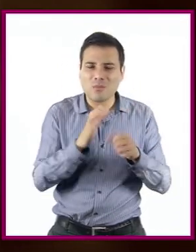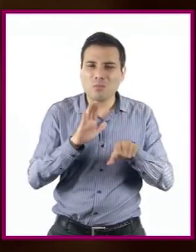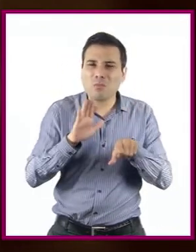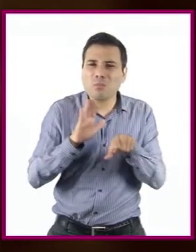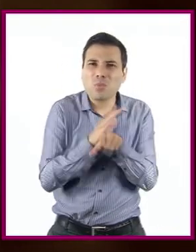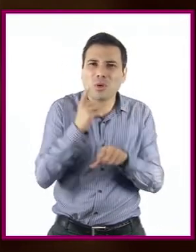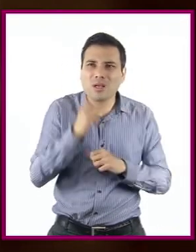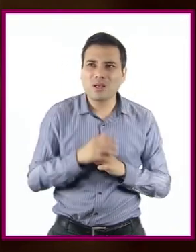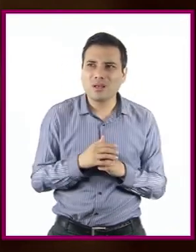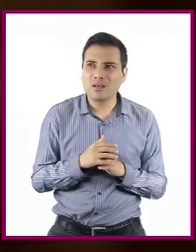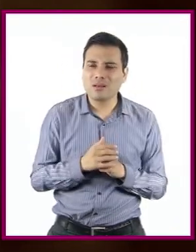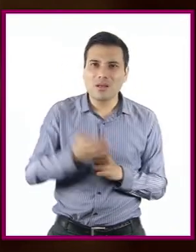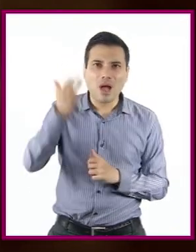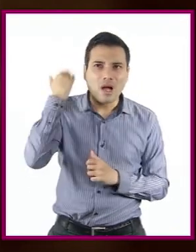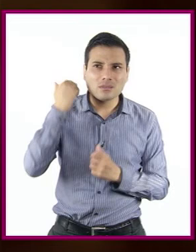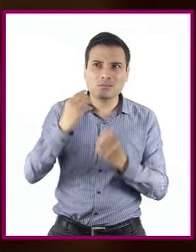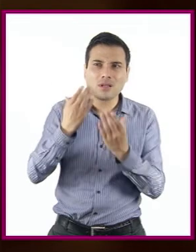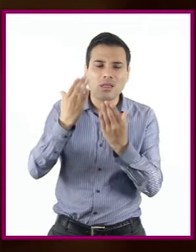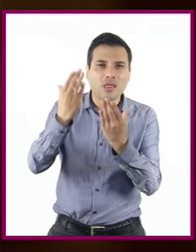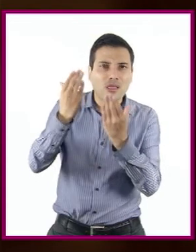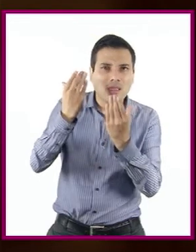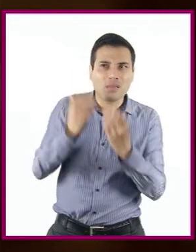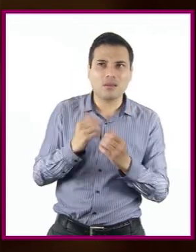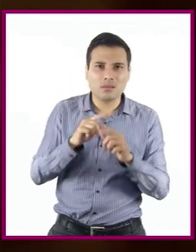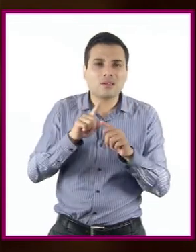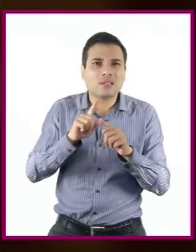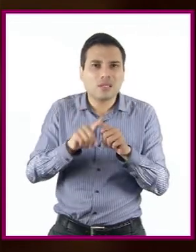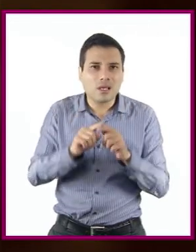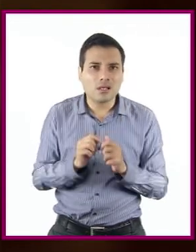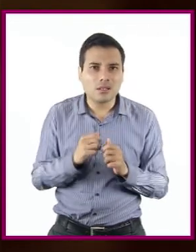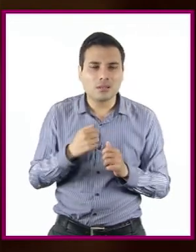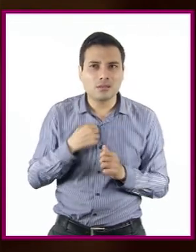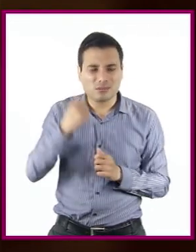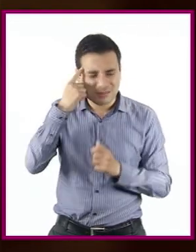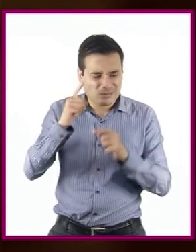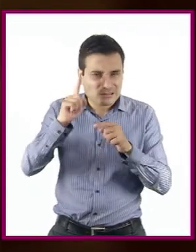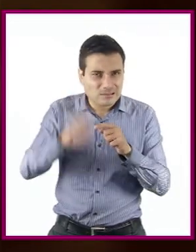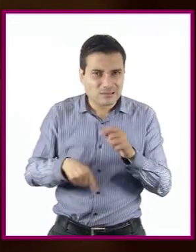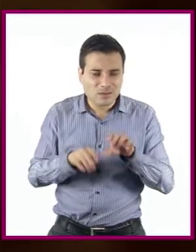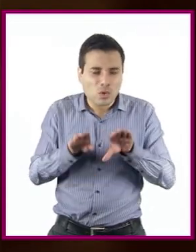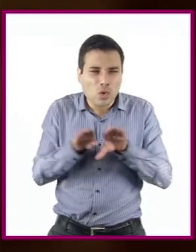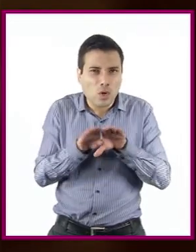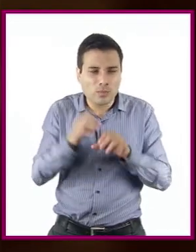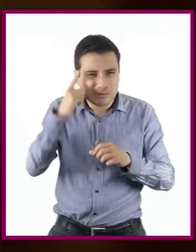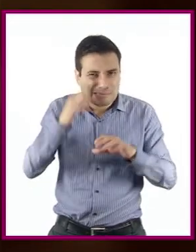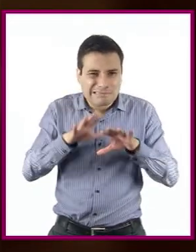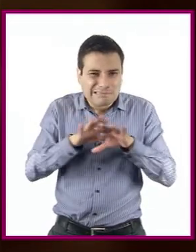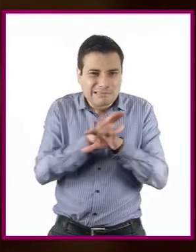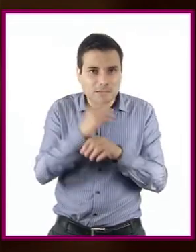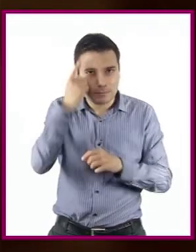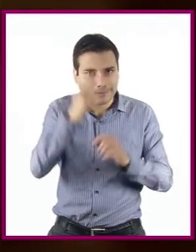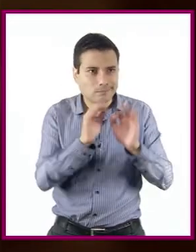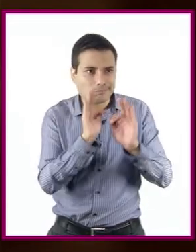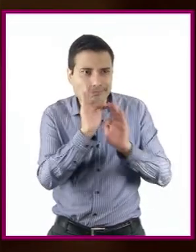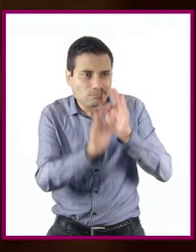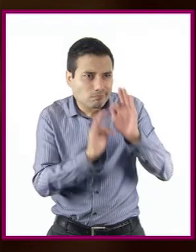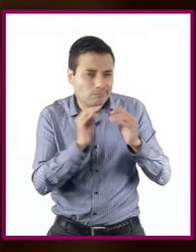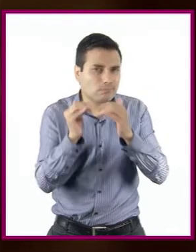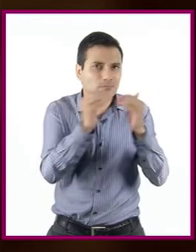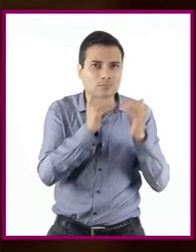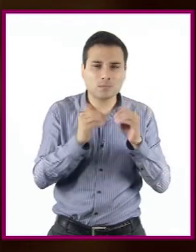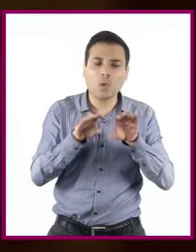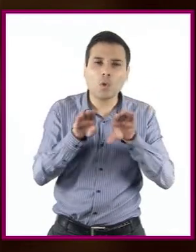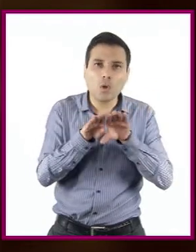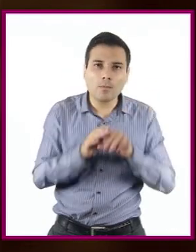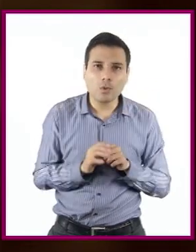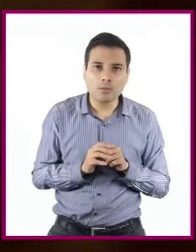hemos aprendido y cómo podemos desaprenderlas para cambiar la relación de poder de estos grupos históricamente discriminados y